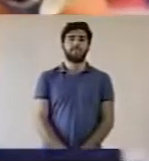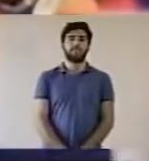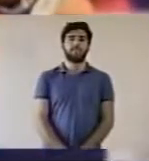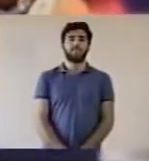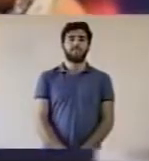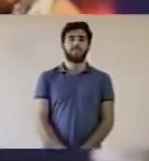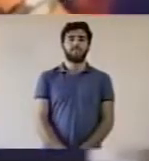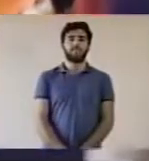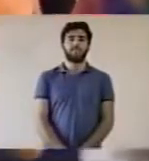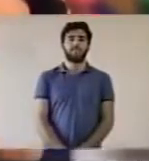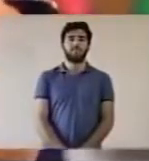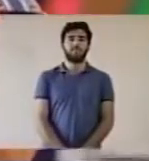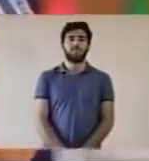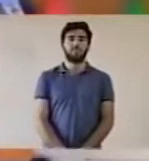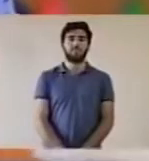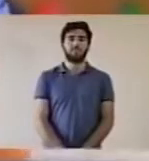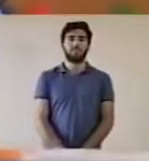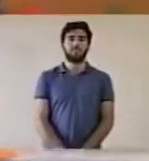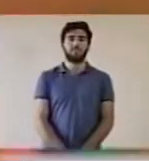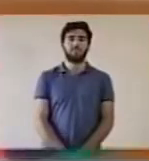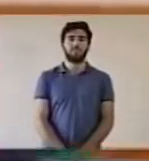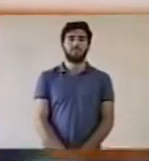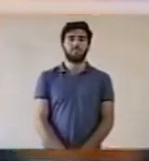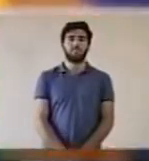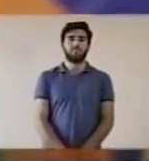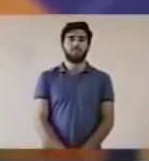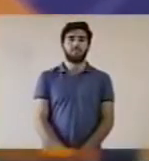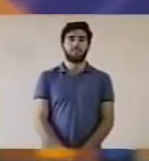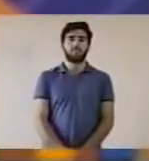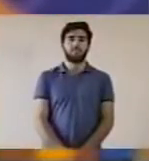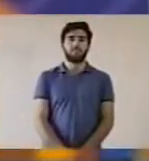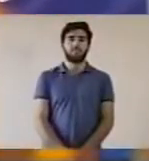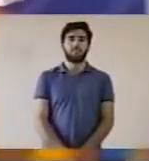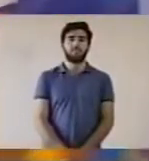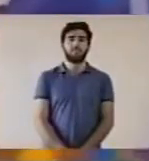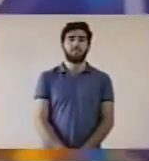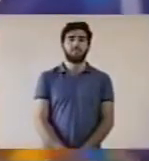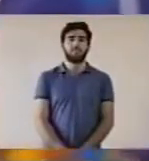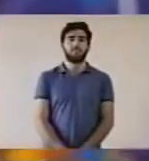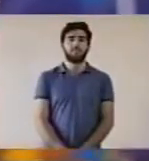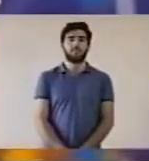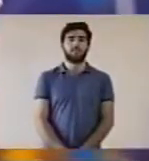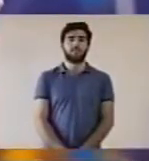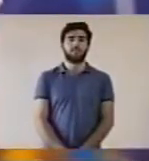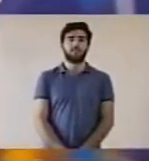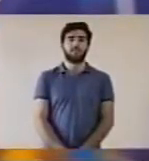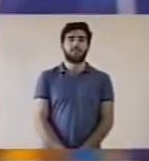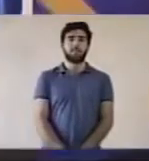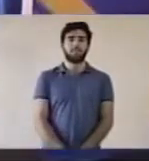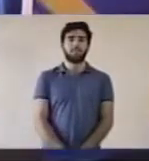Ranangum, Ranangum, Mukashinai. Ranangum,